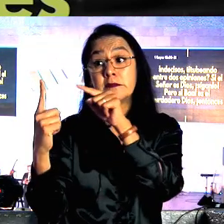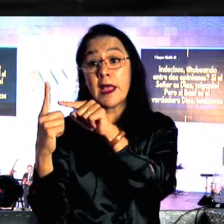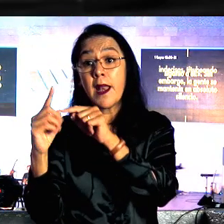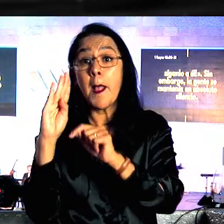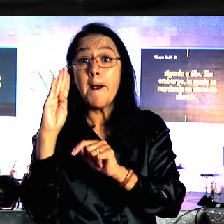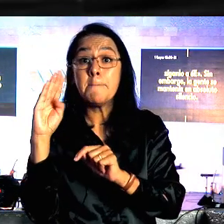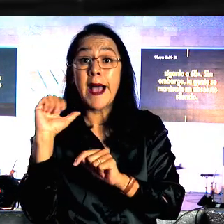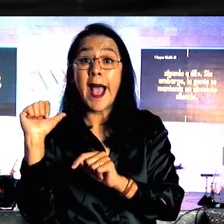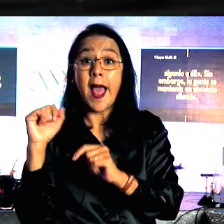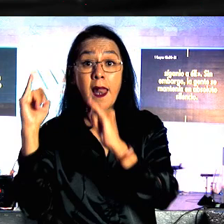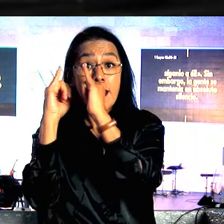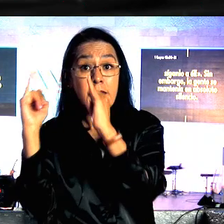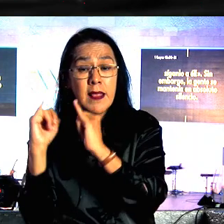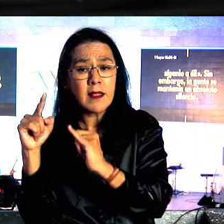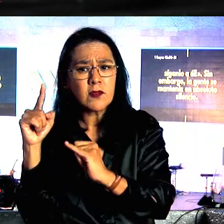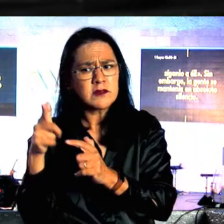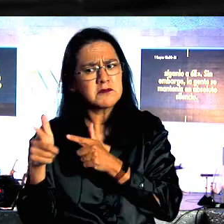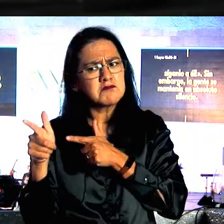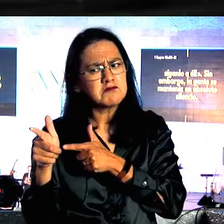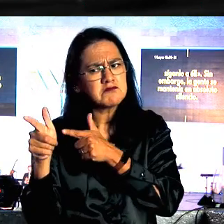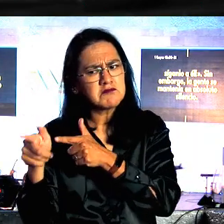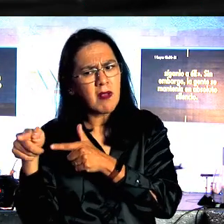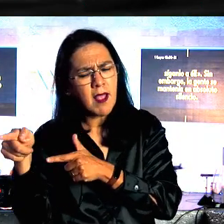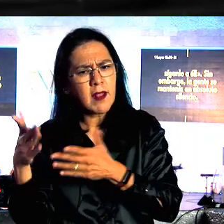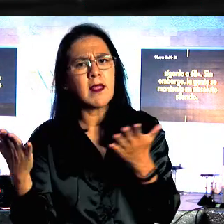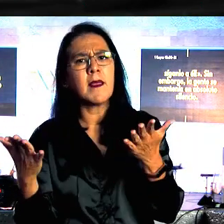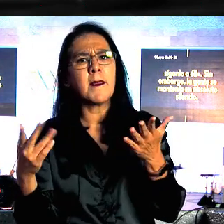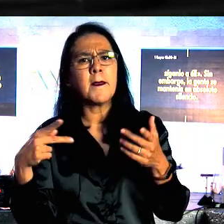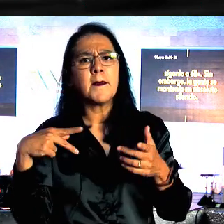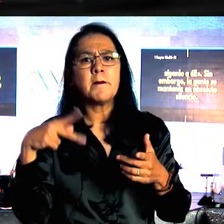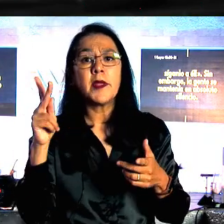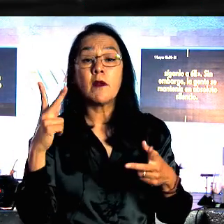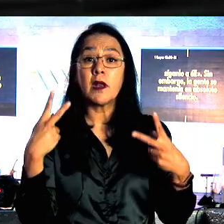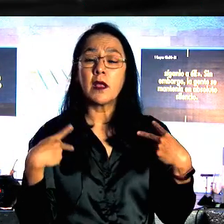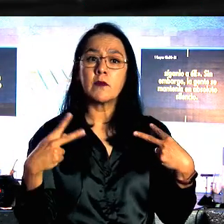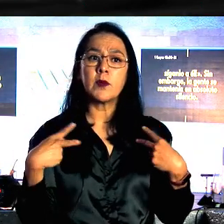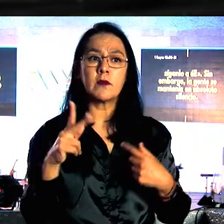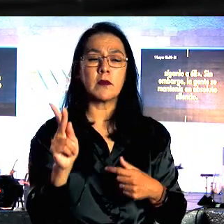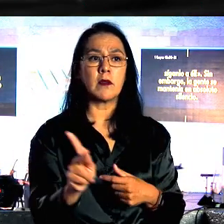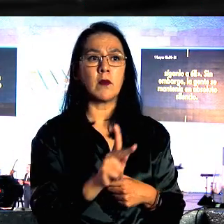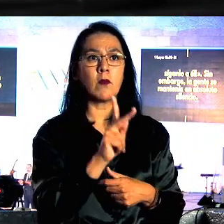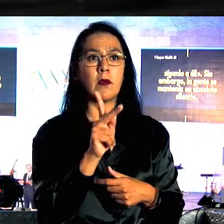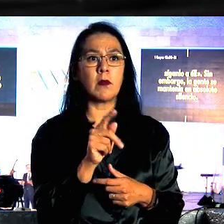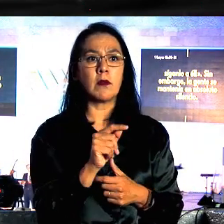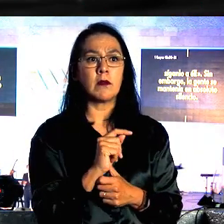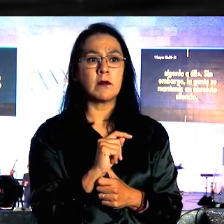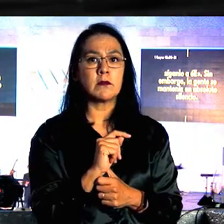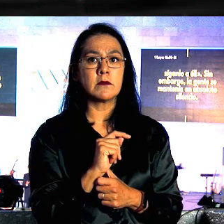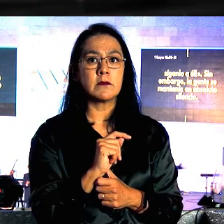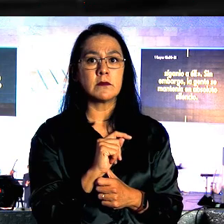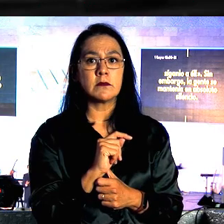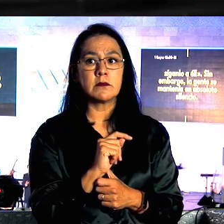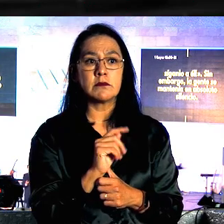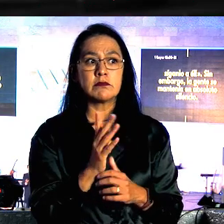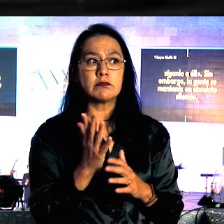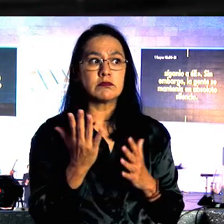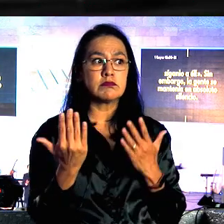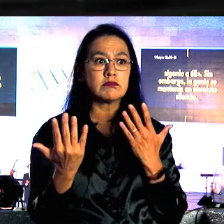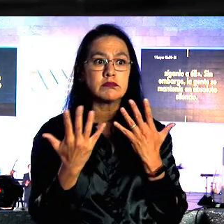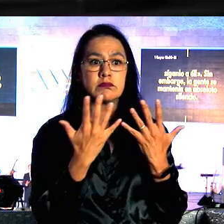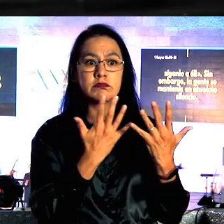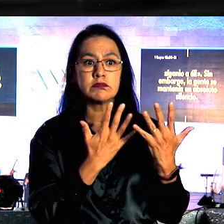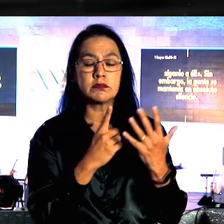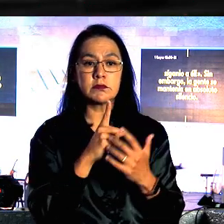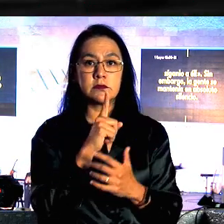entonces síganlo a Él sin embargo la gente se mantenía ¿cómo se mantenía la gente? en